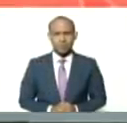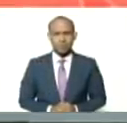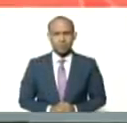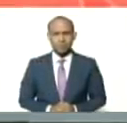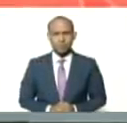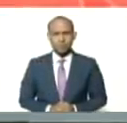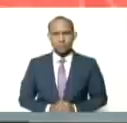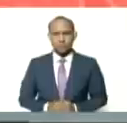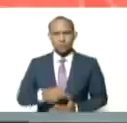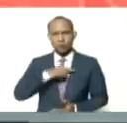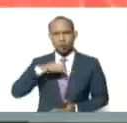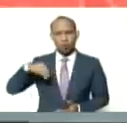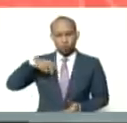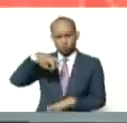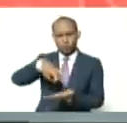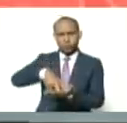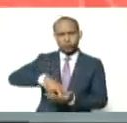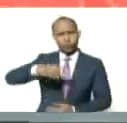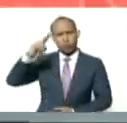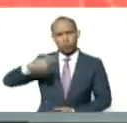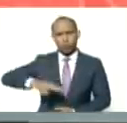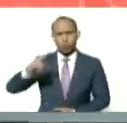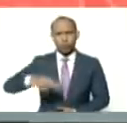De rodillas jamás.